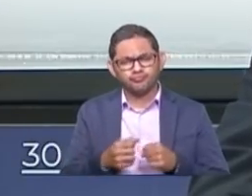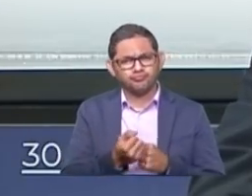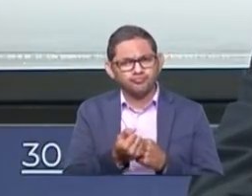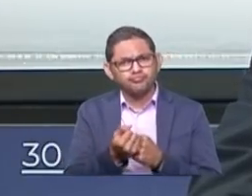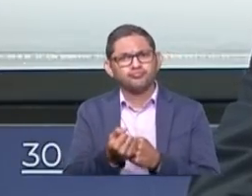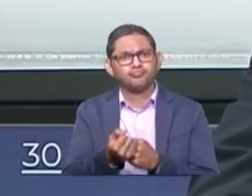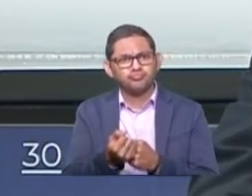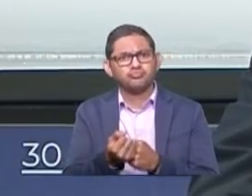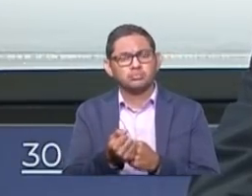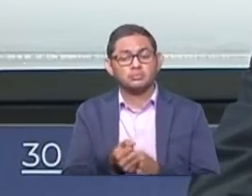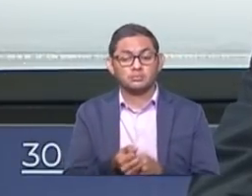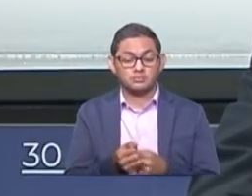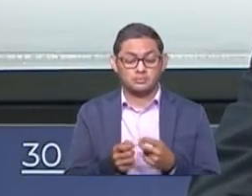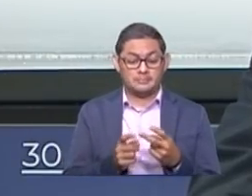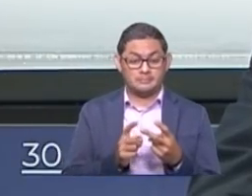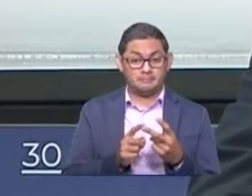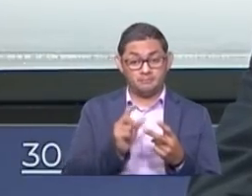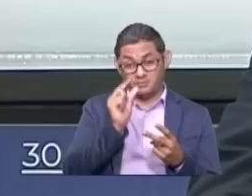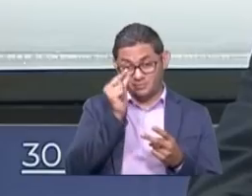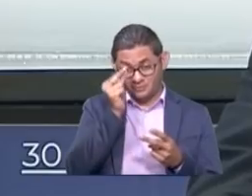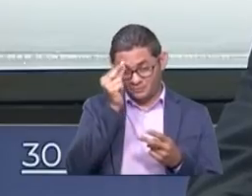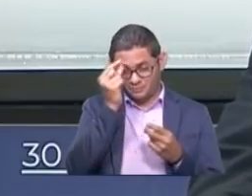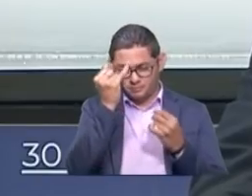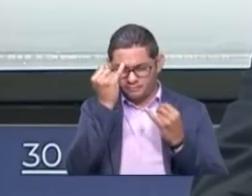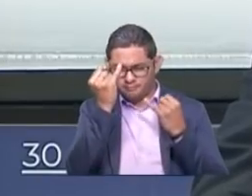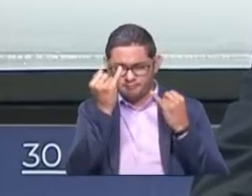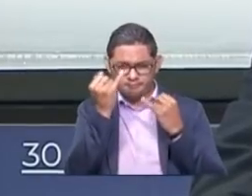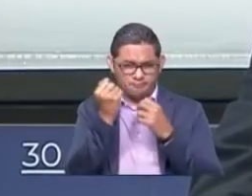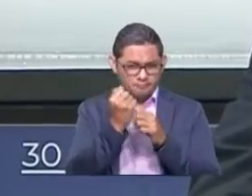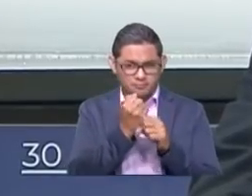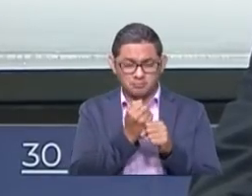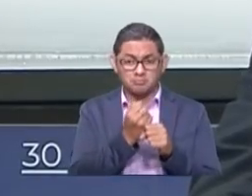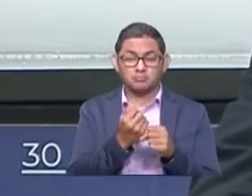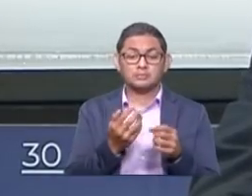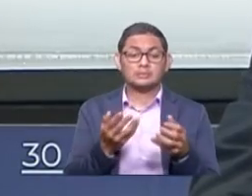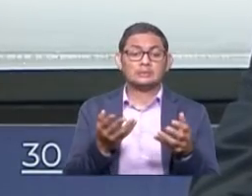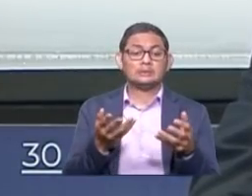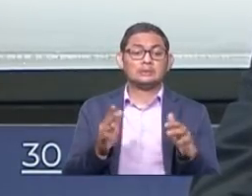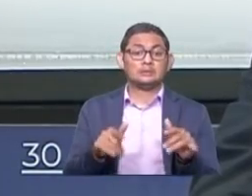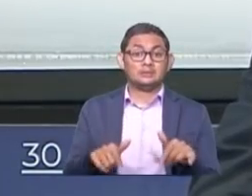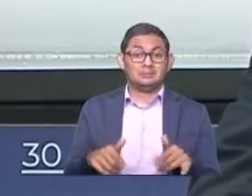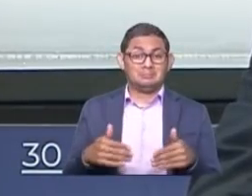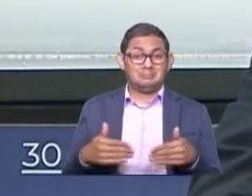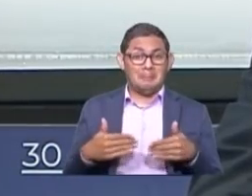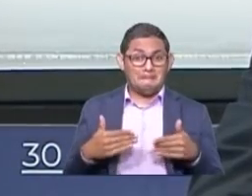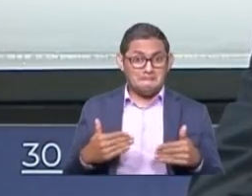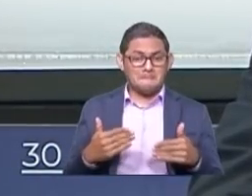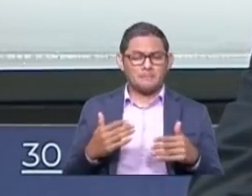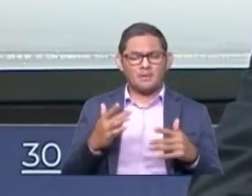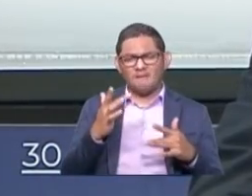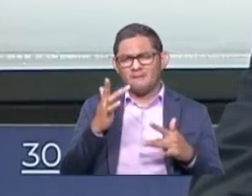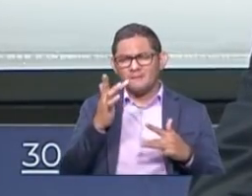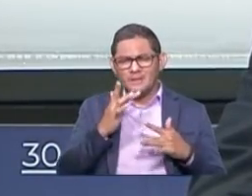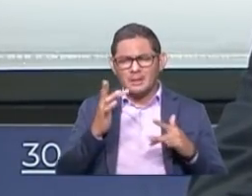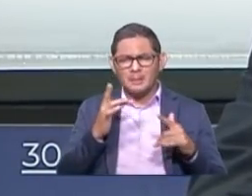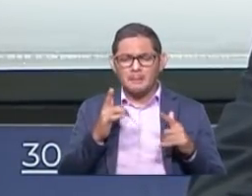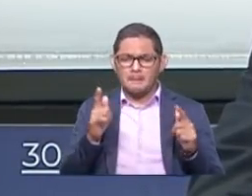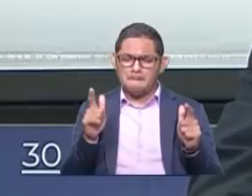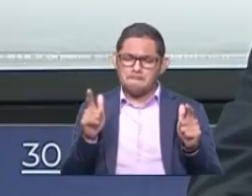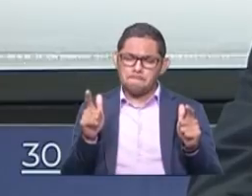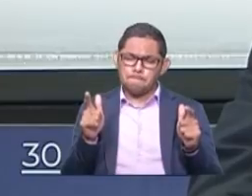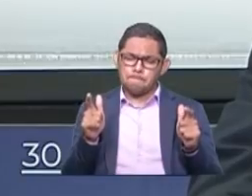estrategias implementadas por el Gobierno Nacional, Panamá ha mantenido un índice